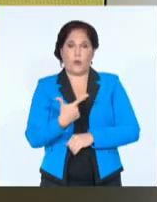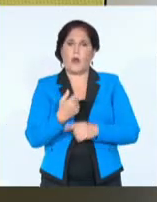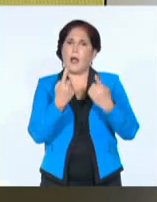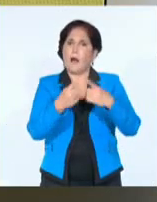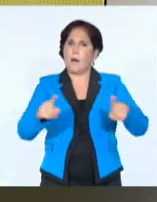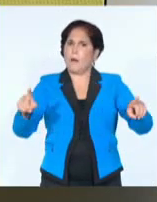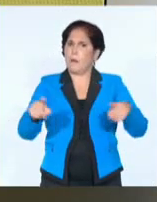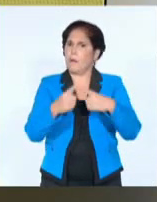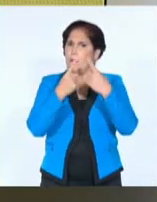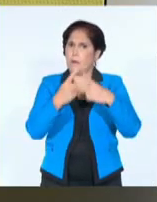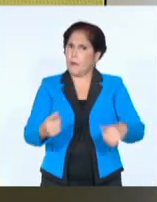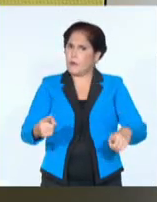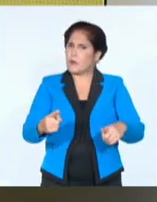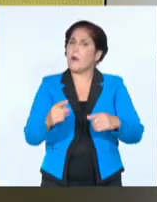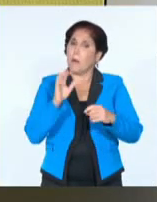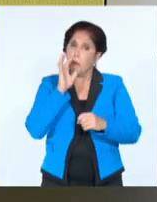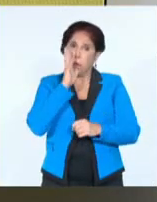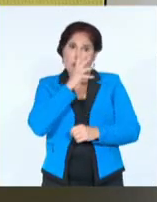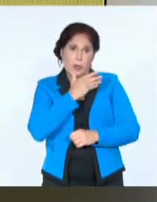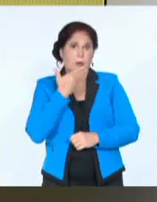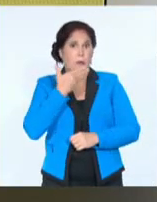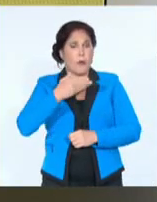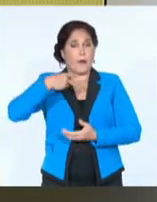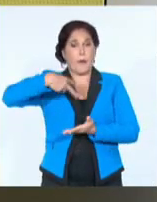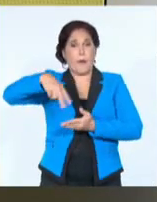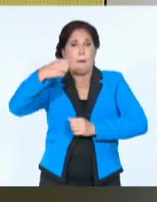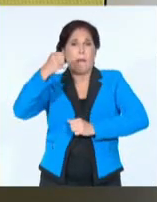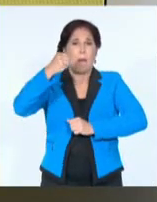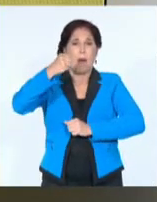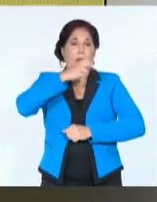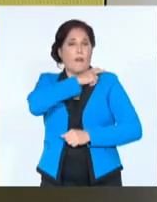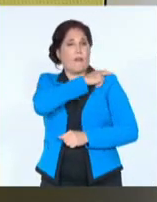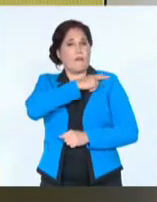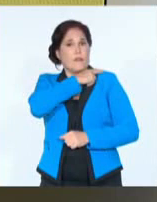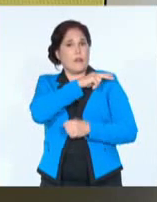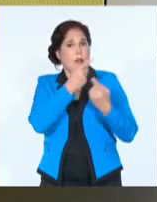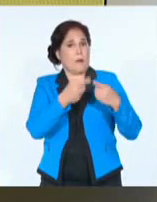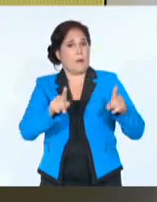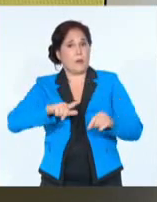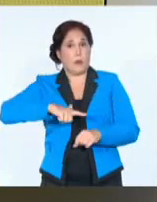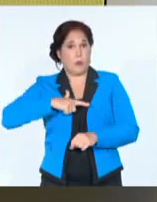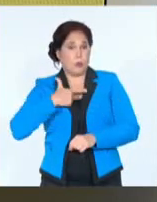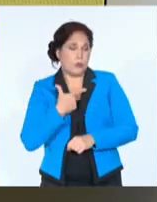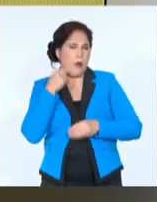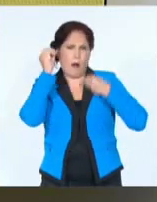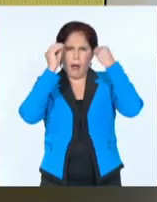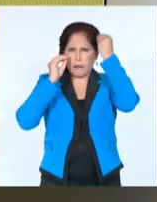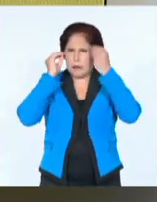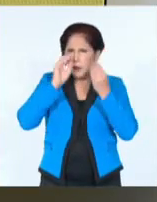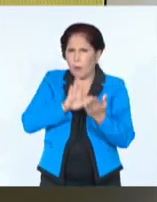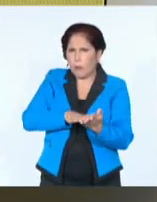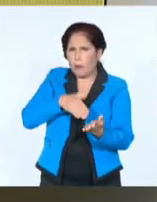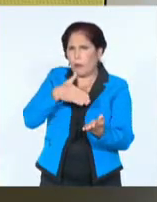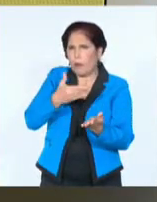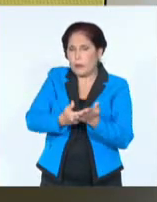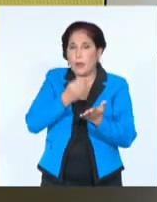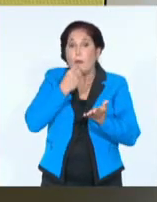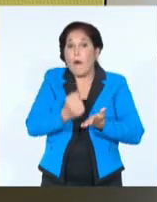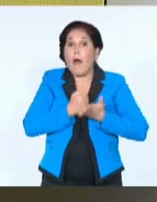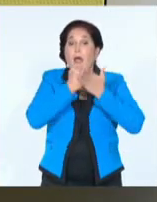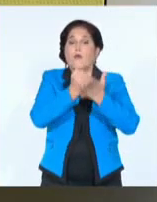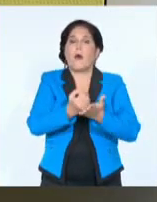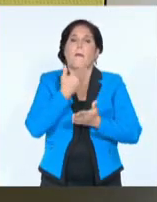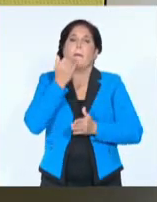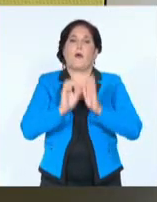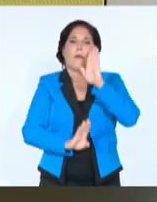cubanos, representantes de agrupaciones bailables y funcionarios del sector de la cultura analizaron propuestas que contribuirán a un mejor